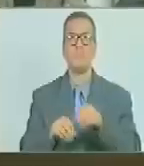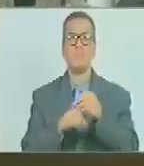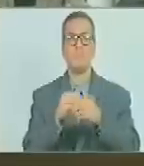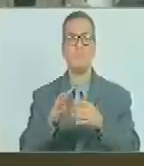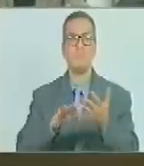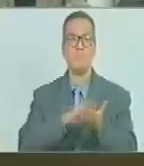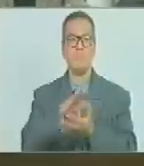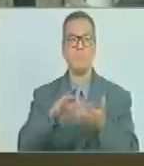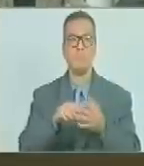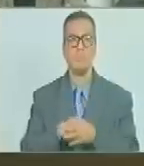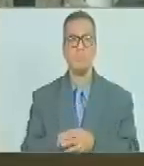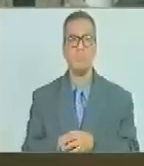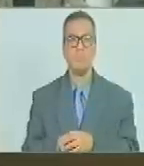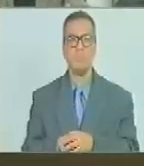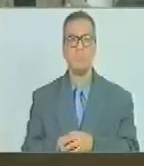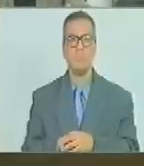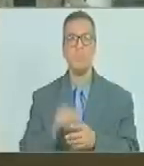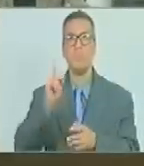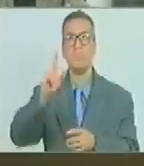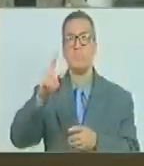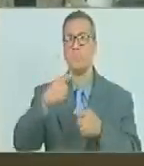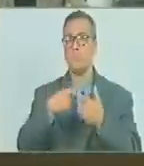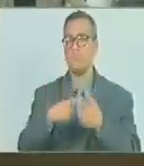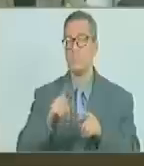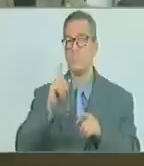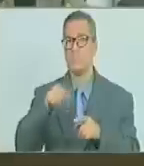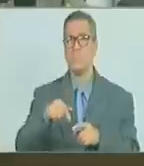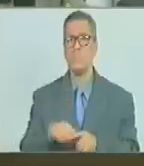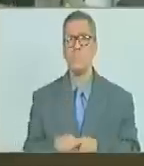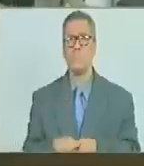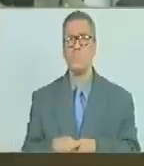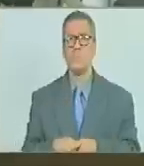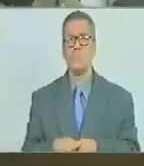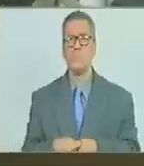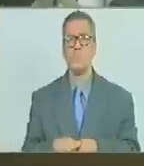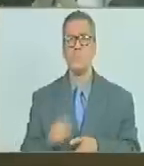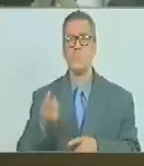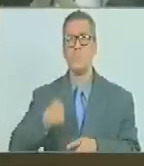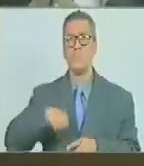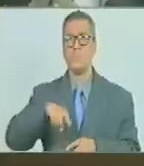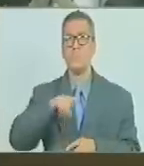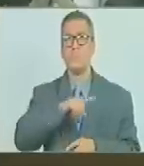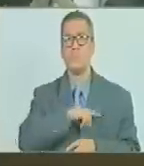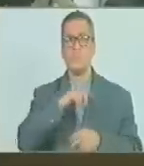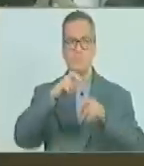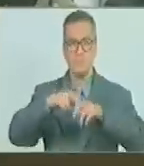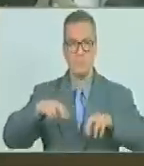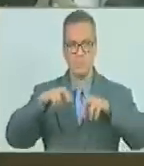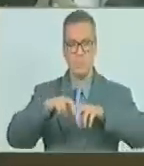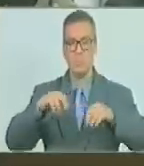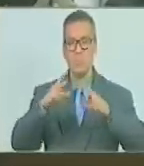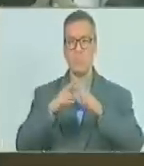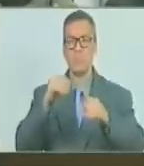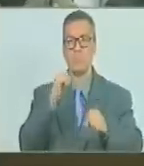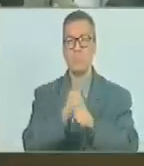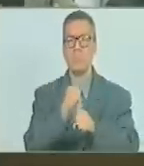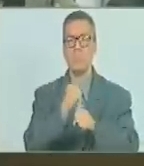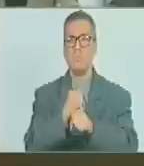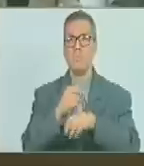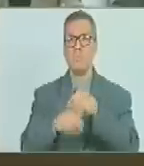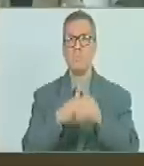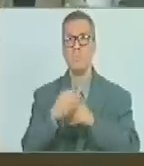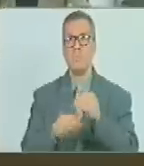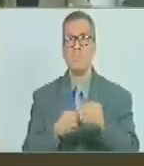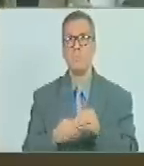colapso. Pero además de ello, cuando nosotros revisamos la actuación de